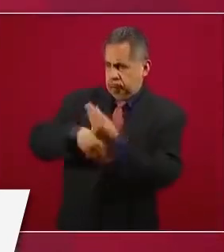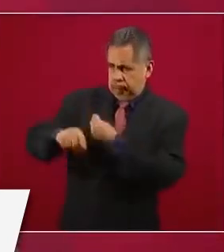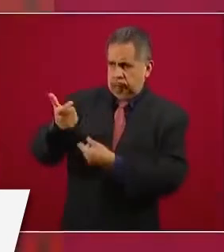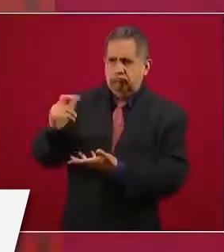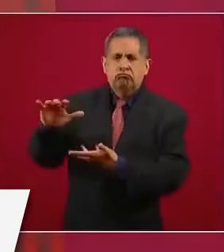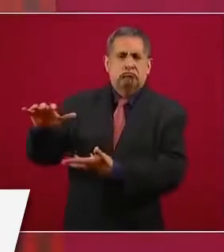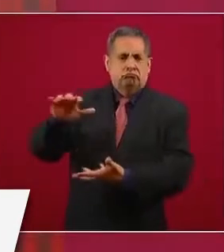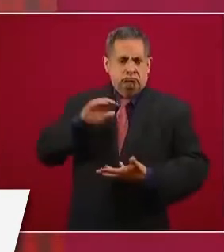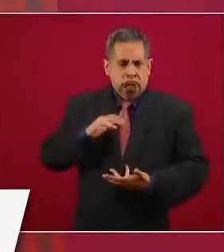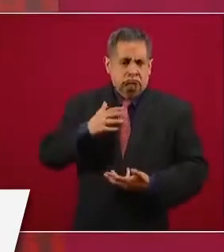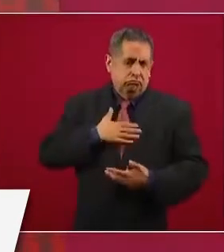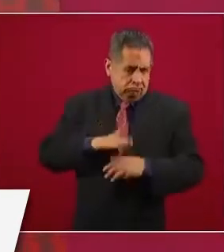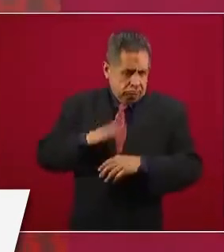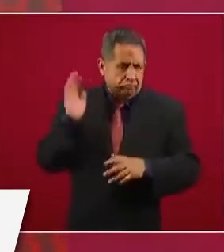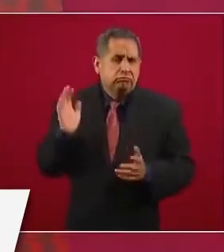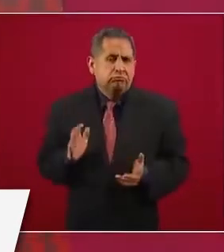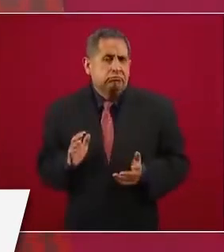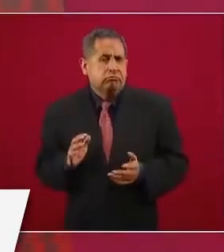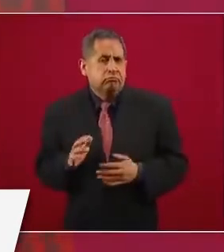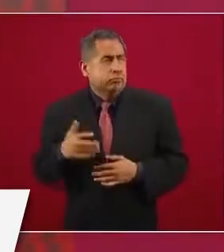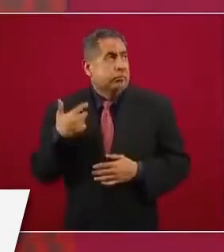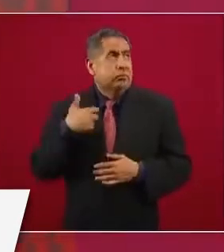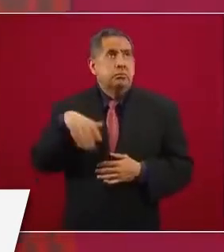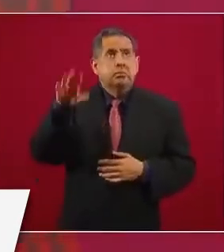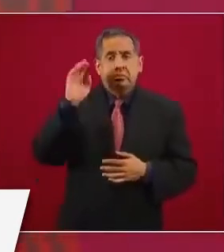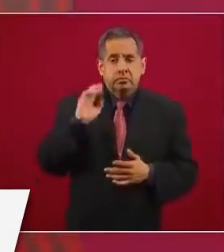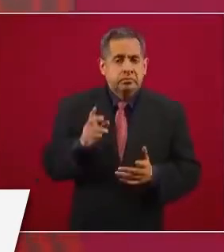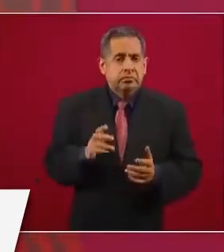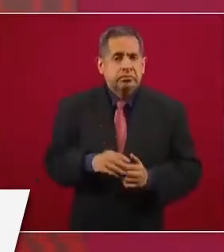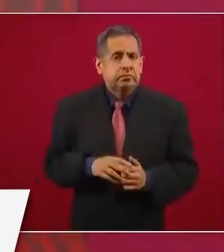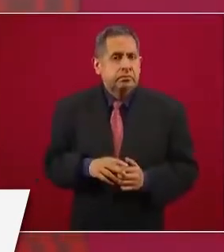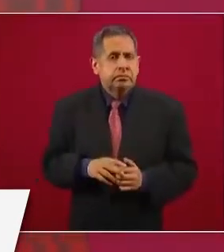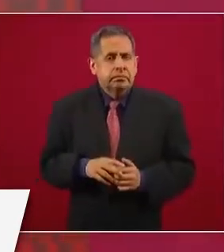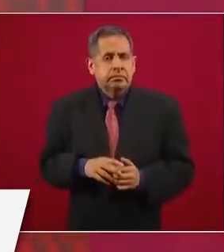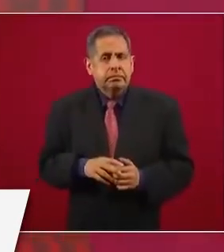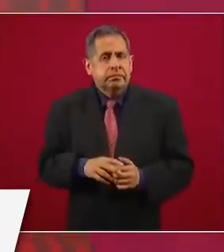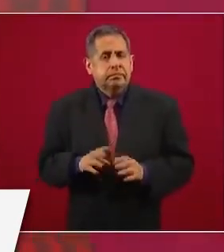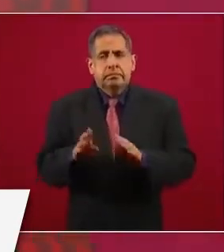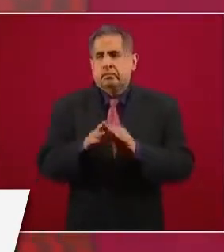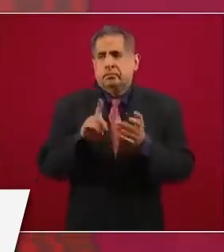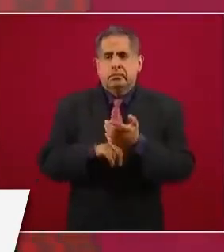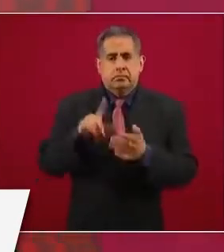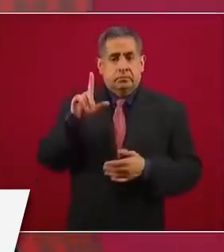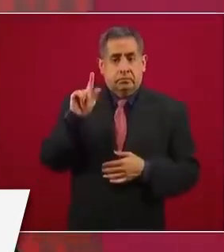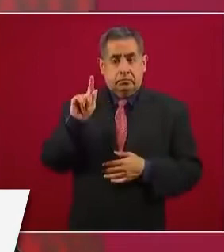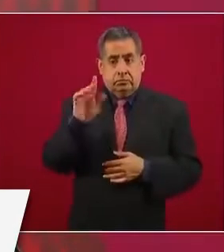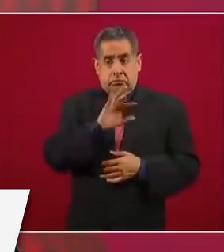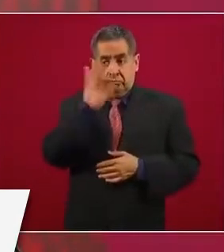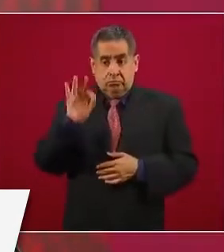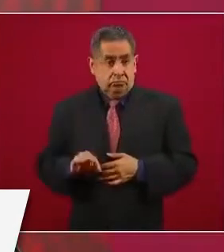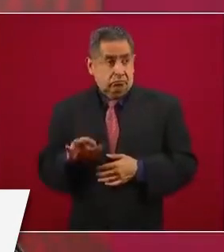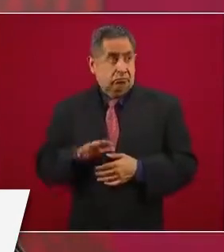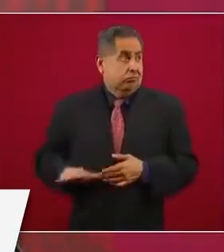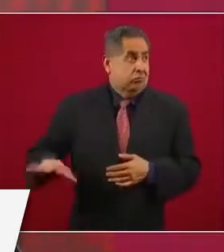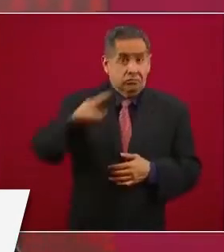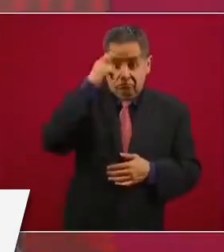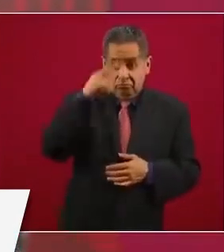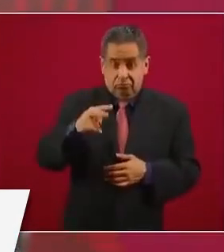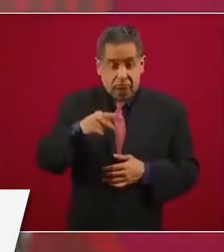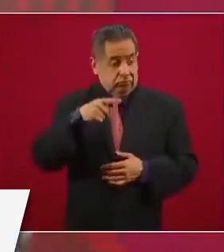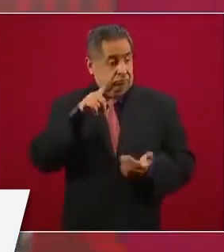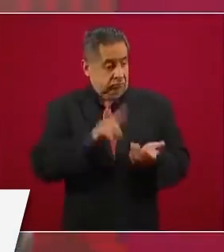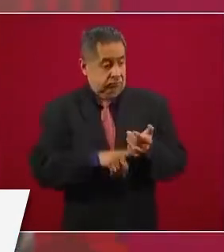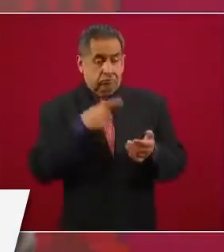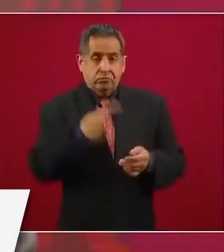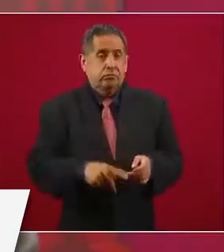petróleo. En aquel entonces, como el 70% de la producción nacional.